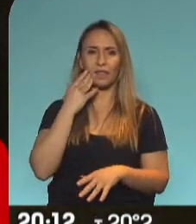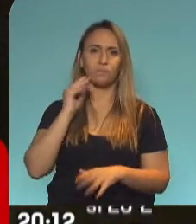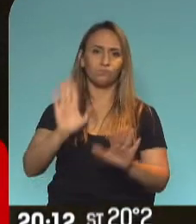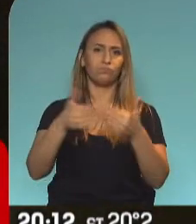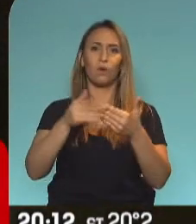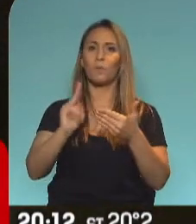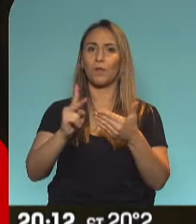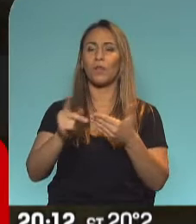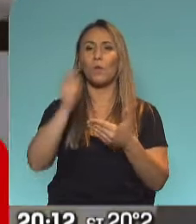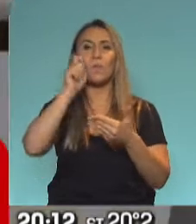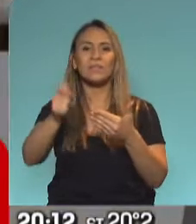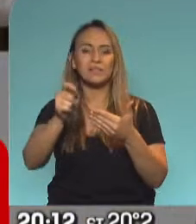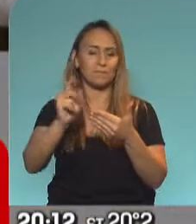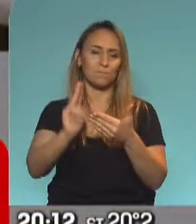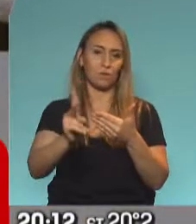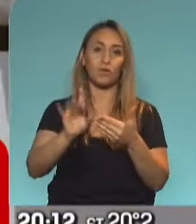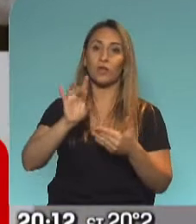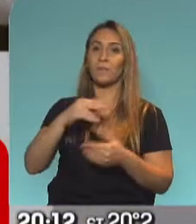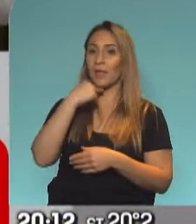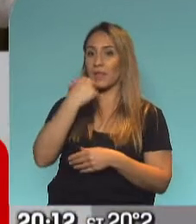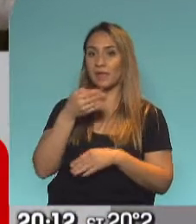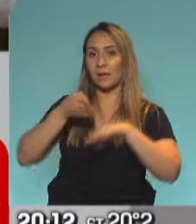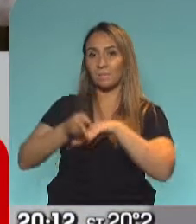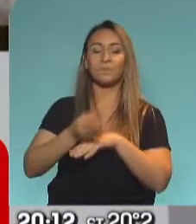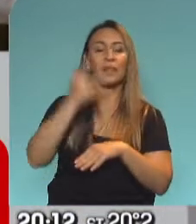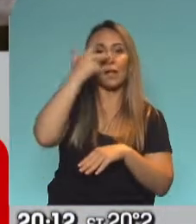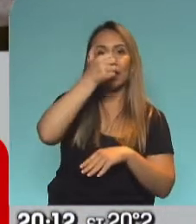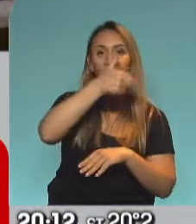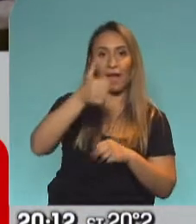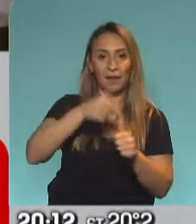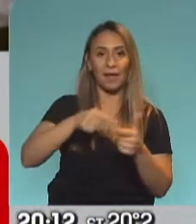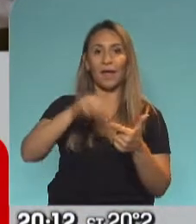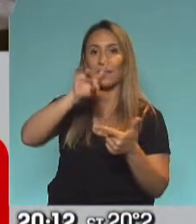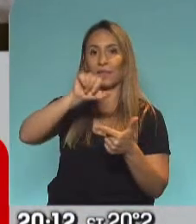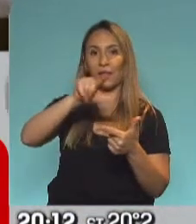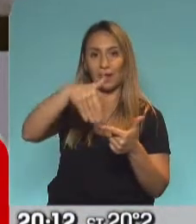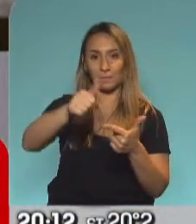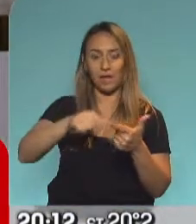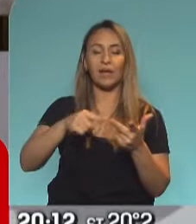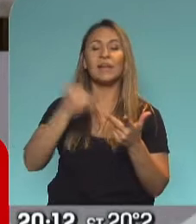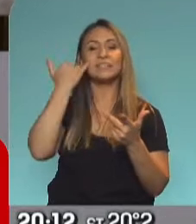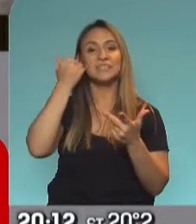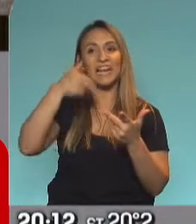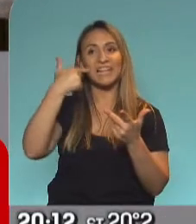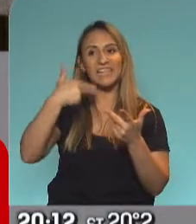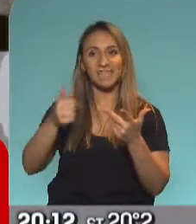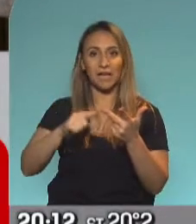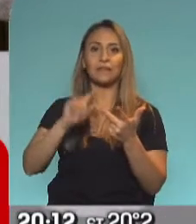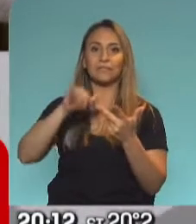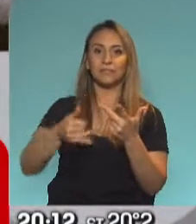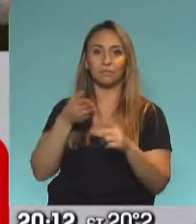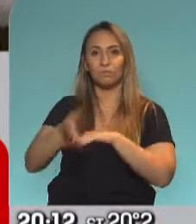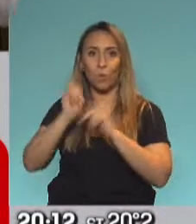Diego estuvo acompañada por sus hijas, Hanna, Dalma y Gianina. El tema es cómo va